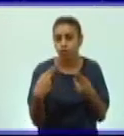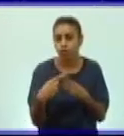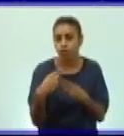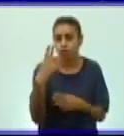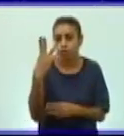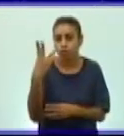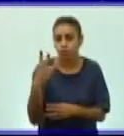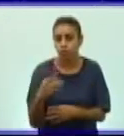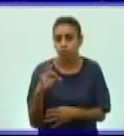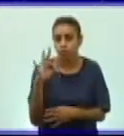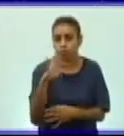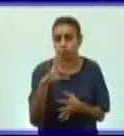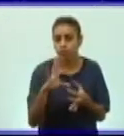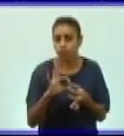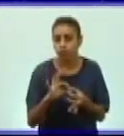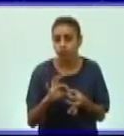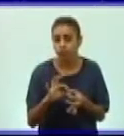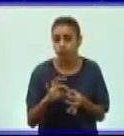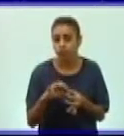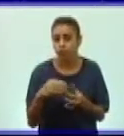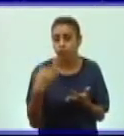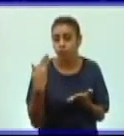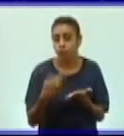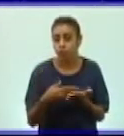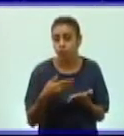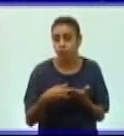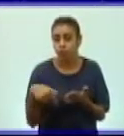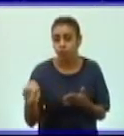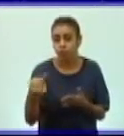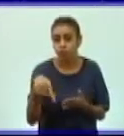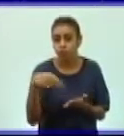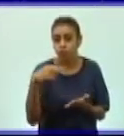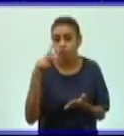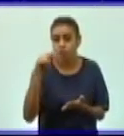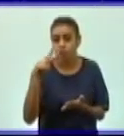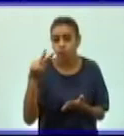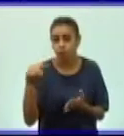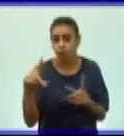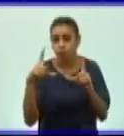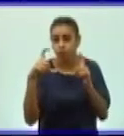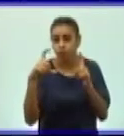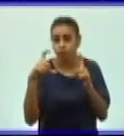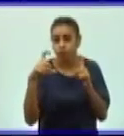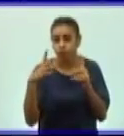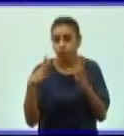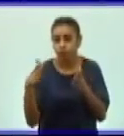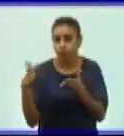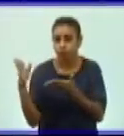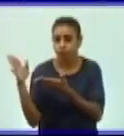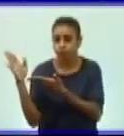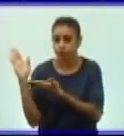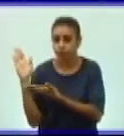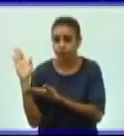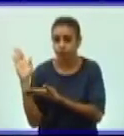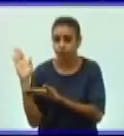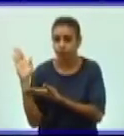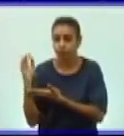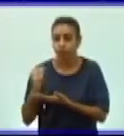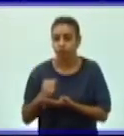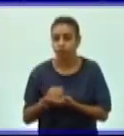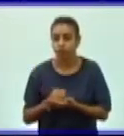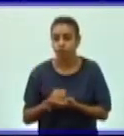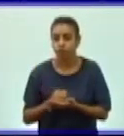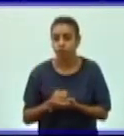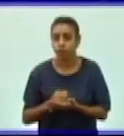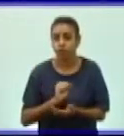grado. Le propongo que usted, querido estudiante, se busque aquí en las láminas que va a aparecer porque están la relación nominal de los estudiantes